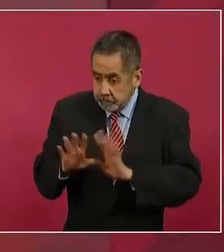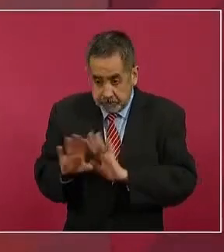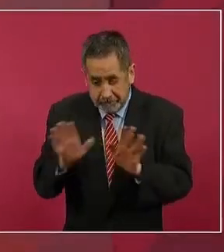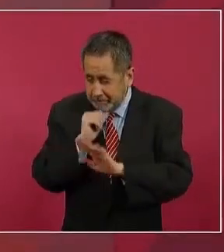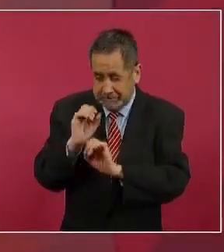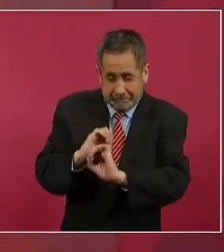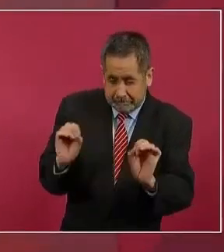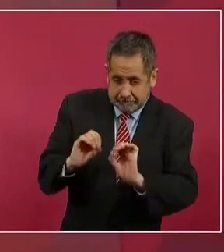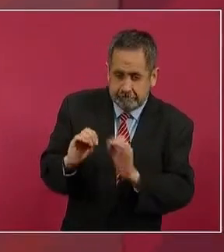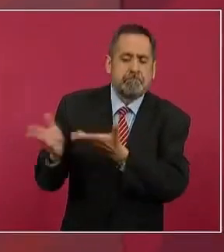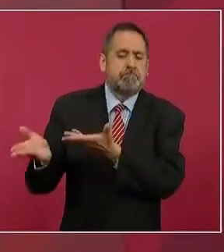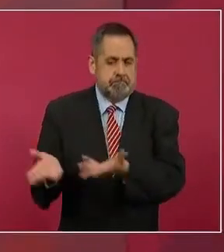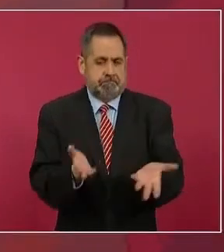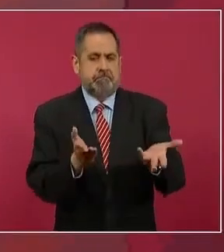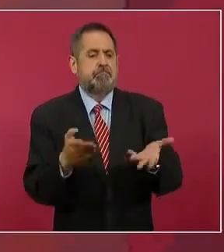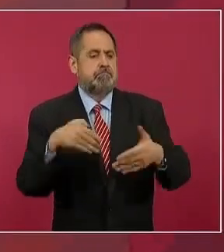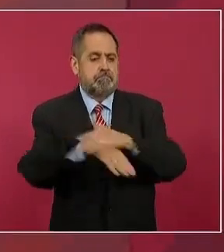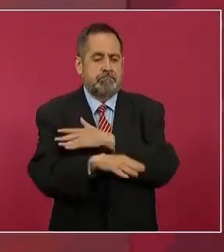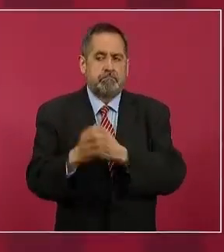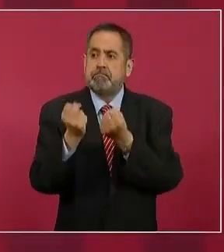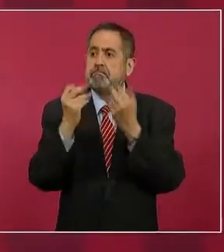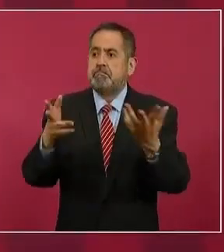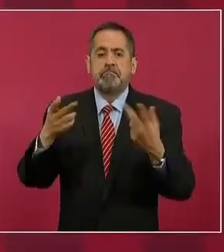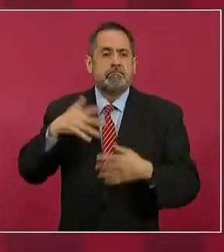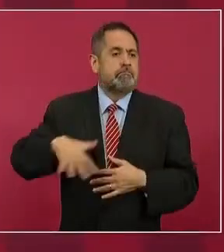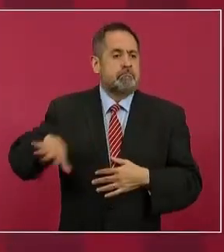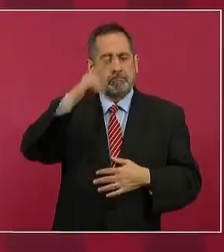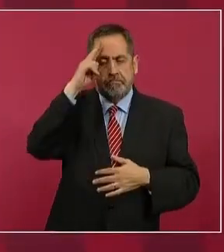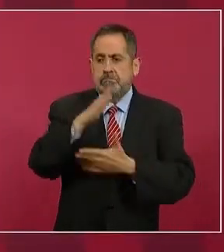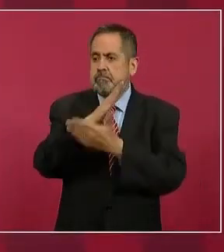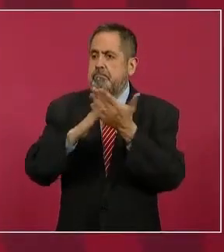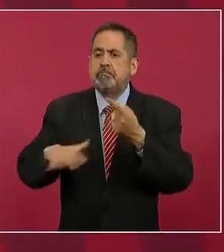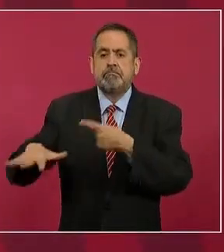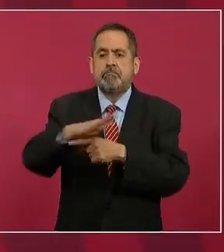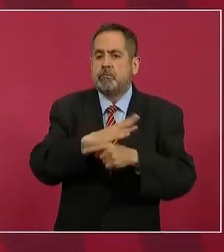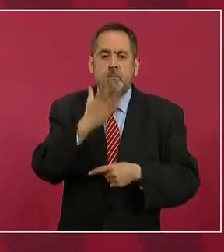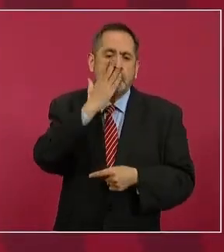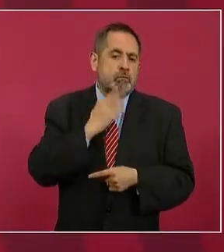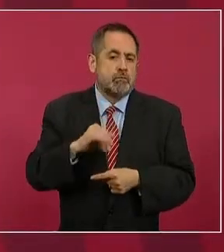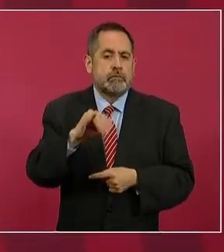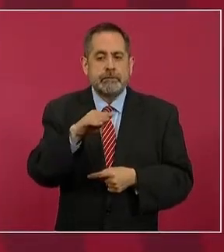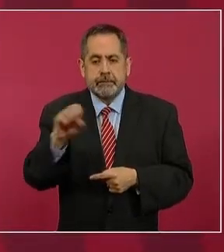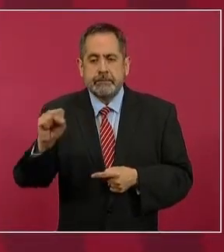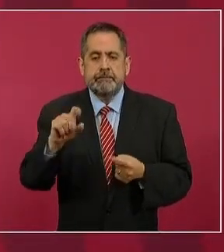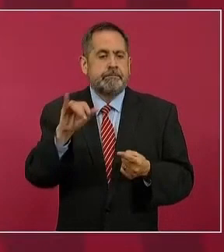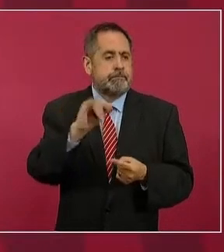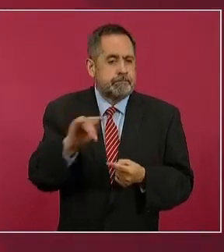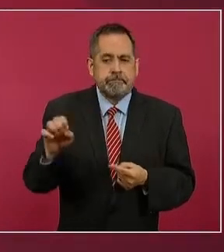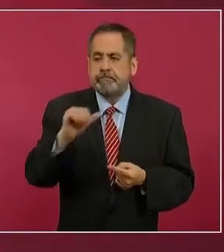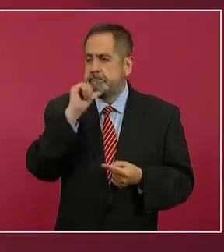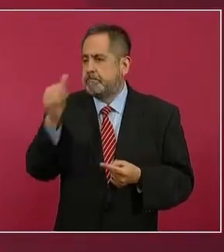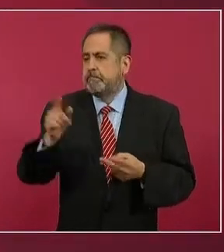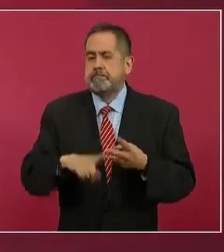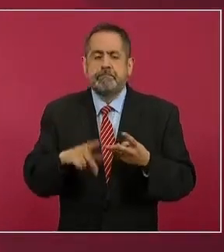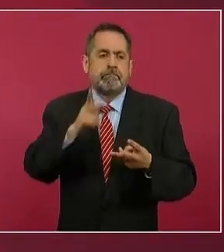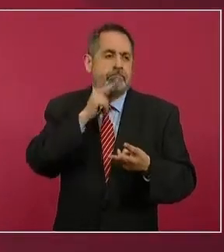mitad de los mexicanos que no tienen seguro social, que no tienen ISSSTE, que no